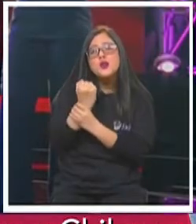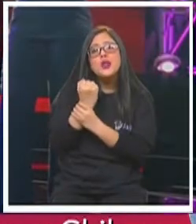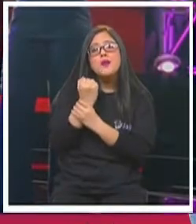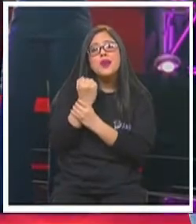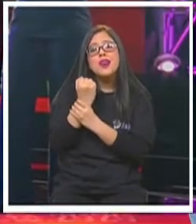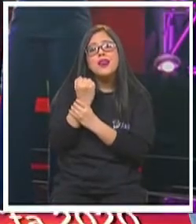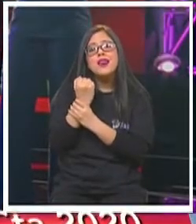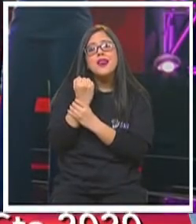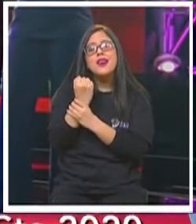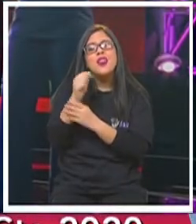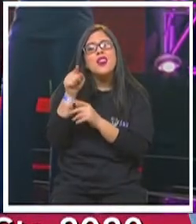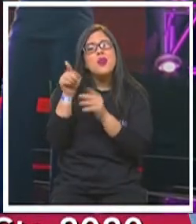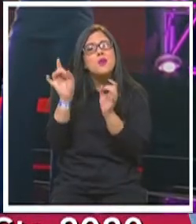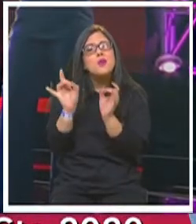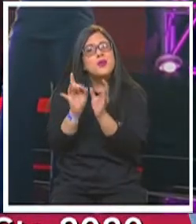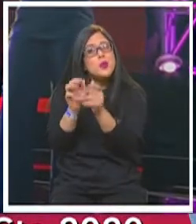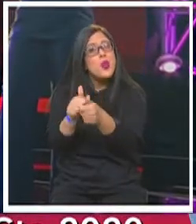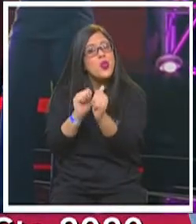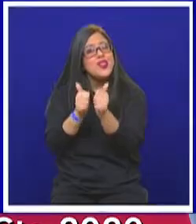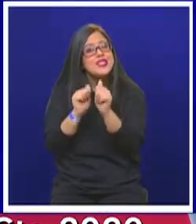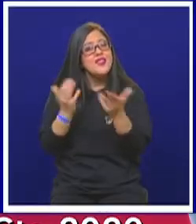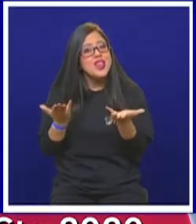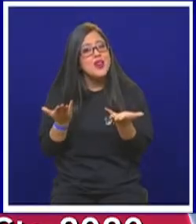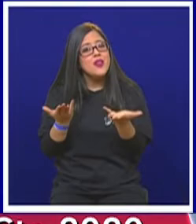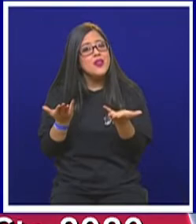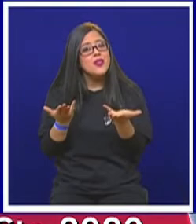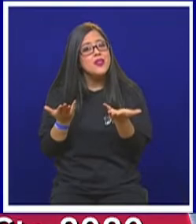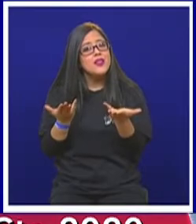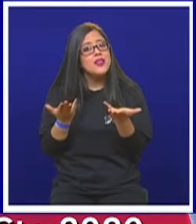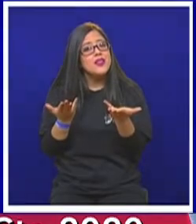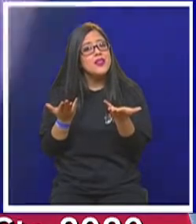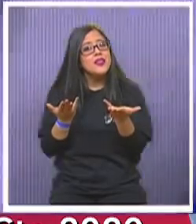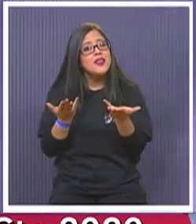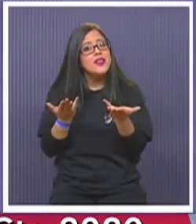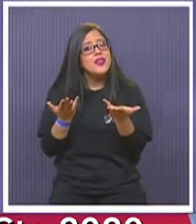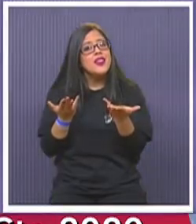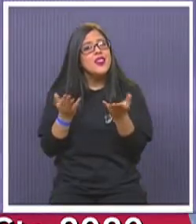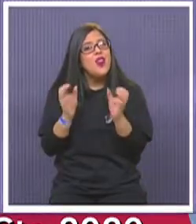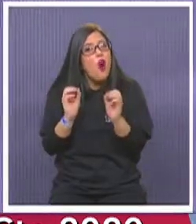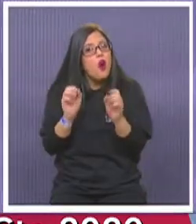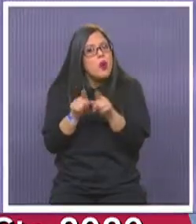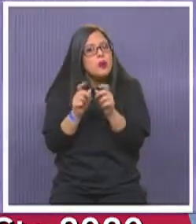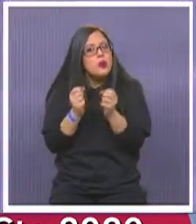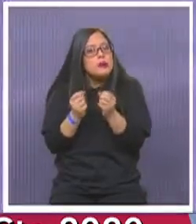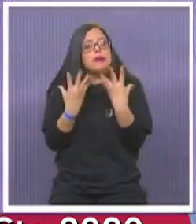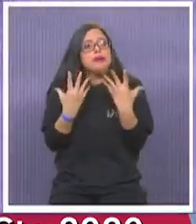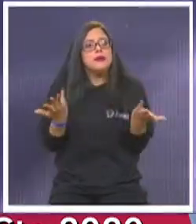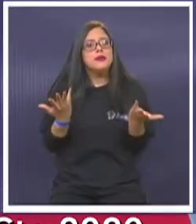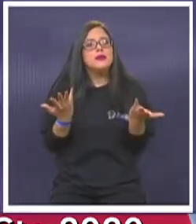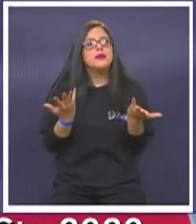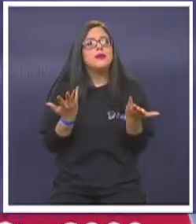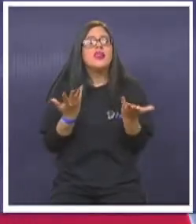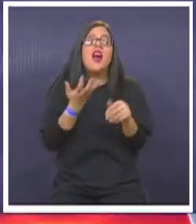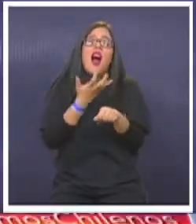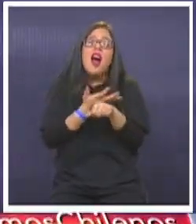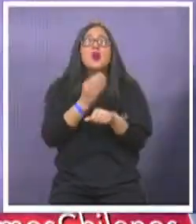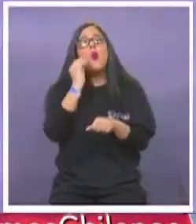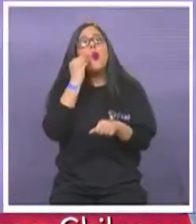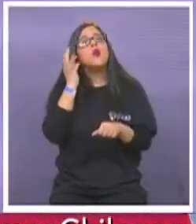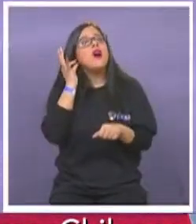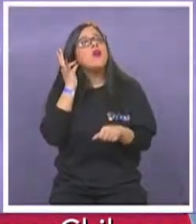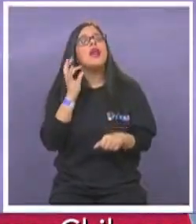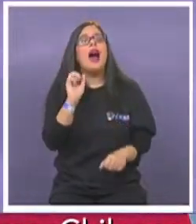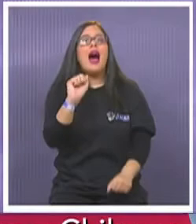Doc Singh, ¿podrá ser un desafío o te pido muy, muy así en ascuas? Lo que pasa es que hay una abuelita que se llama